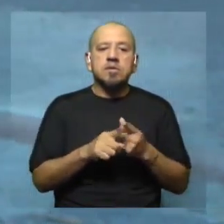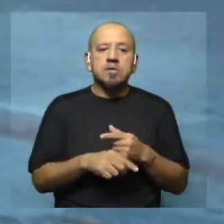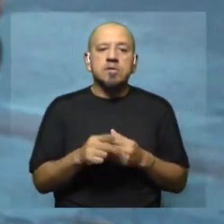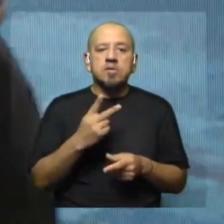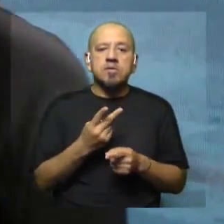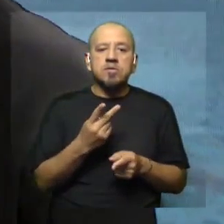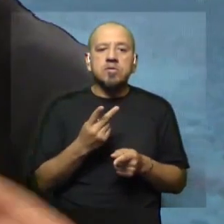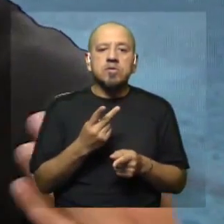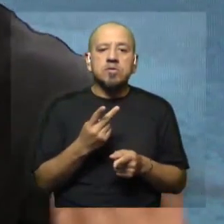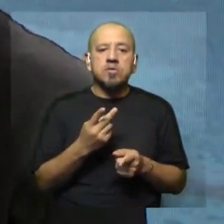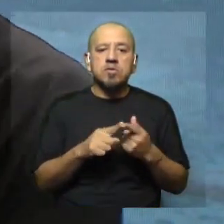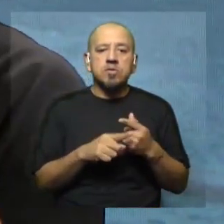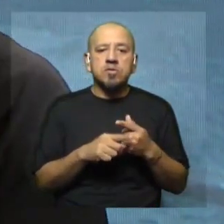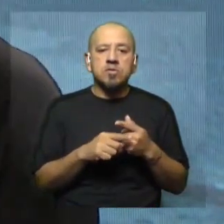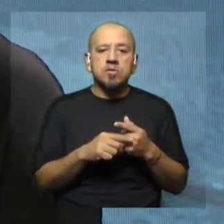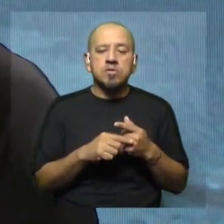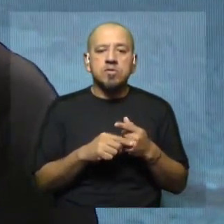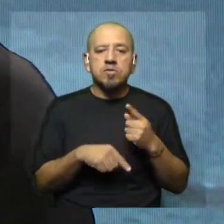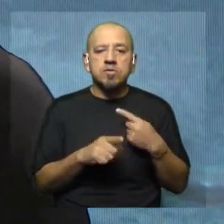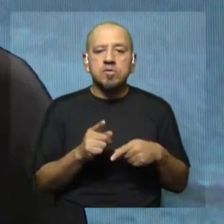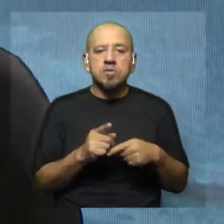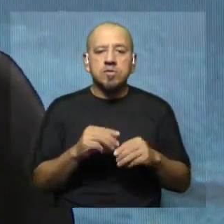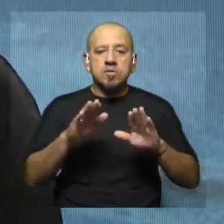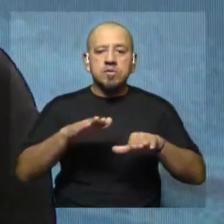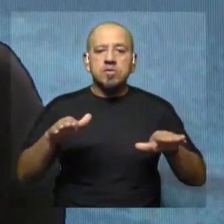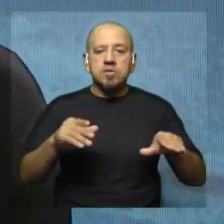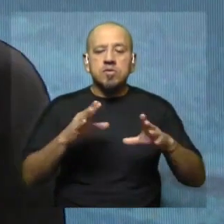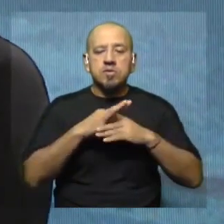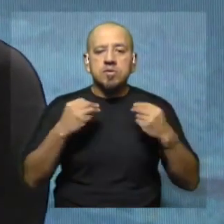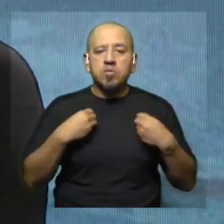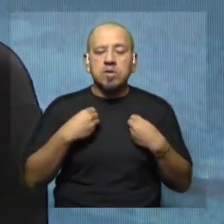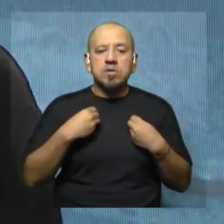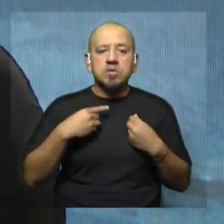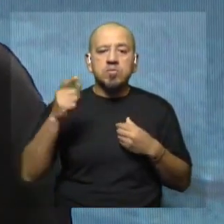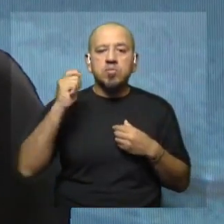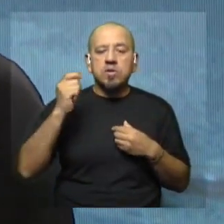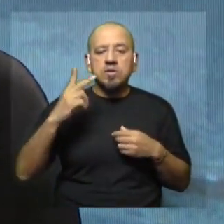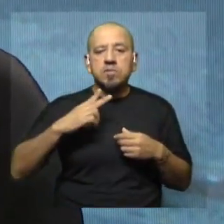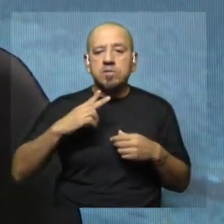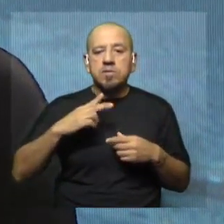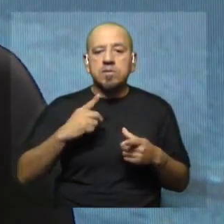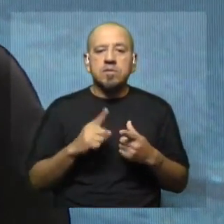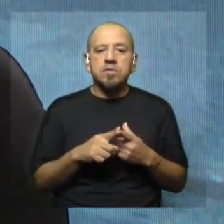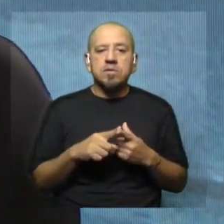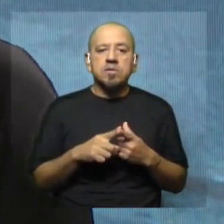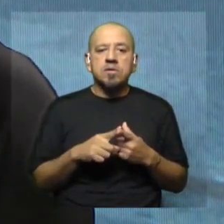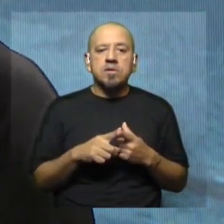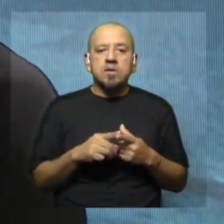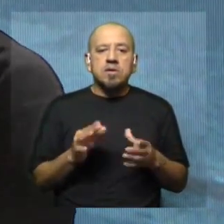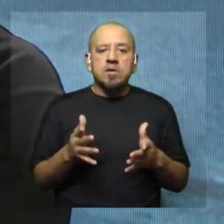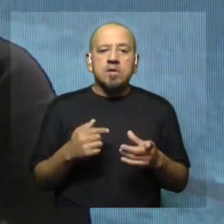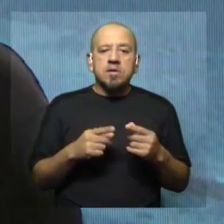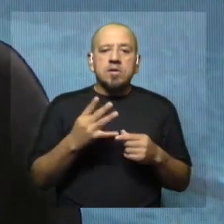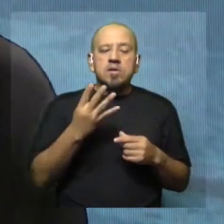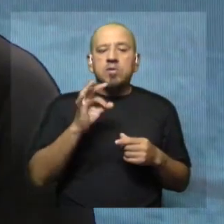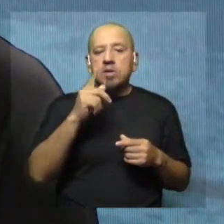y una actriz, que hacemos una función para niños y niñas de escuelas públicas o privadas. Ya hace 15 años han pasado más de,